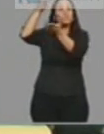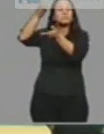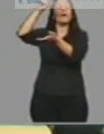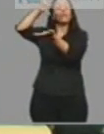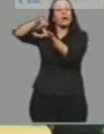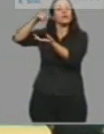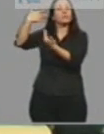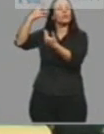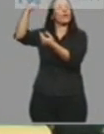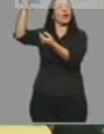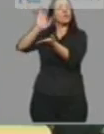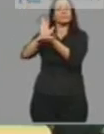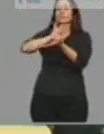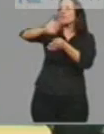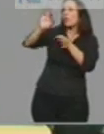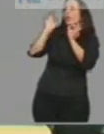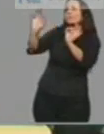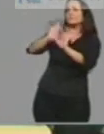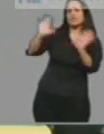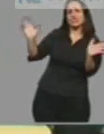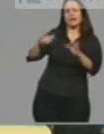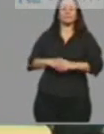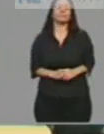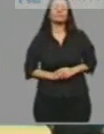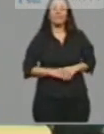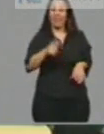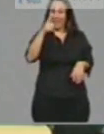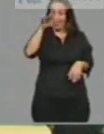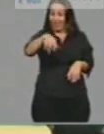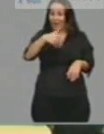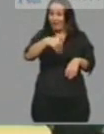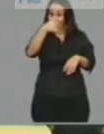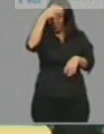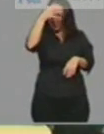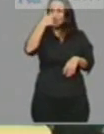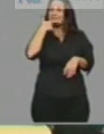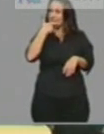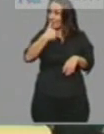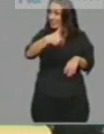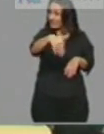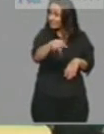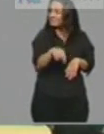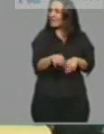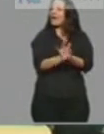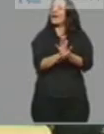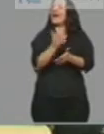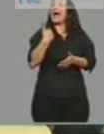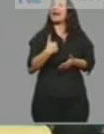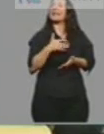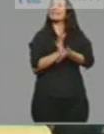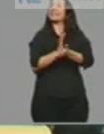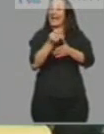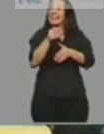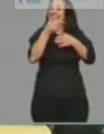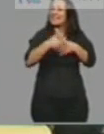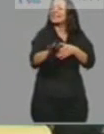manera se salda la deuda. A partir de ese momento la Argentina, o sea, a partir del 12 de septiembre, la Argentina va a pasar a